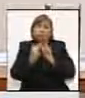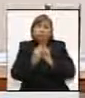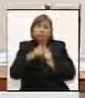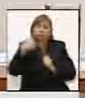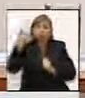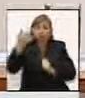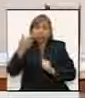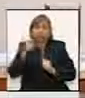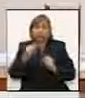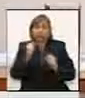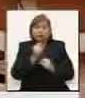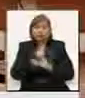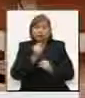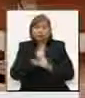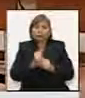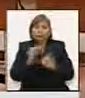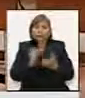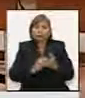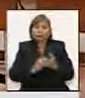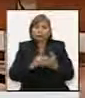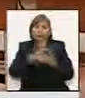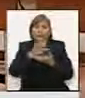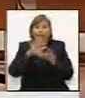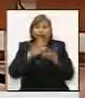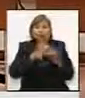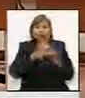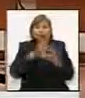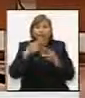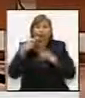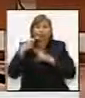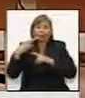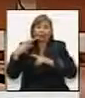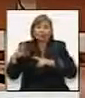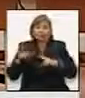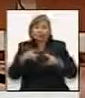mesa de trabajo para tratar el tema de la contaminación de los ríos de Moquegua.